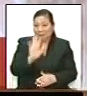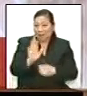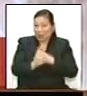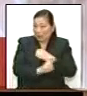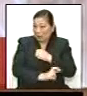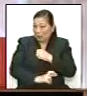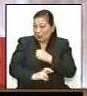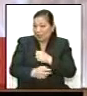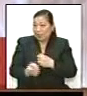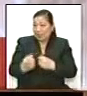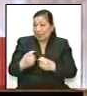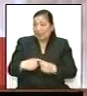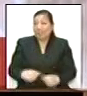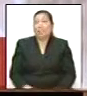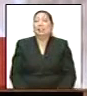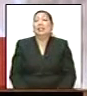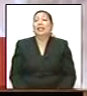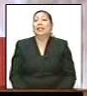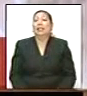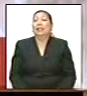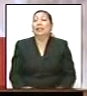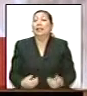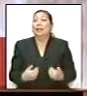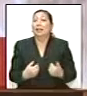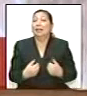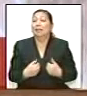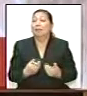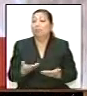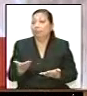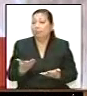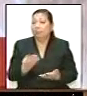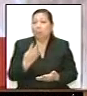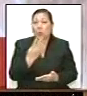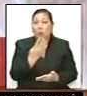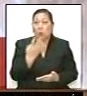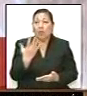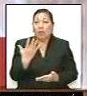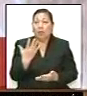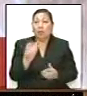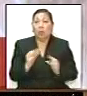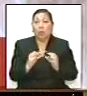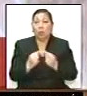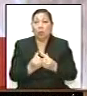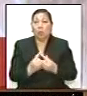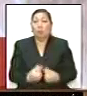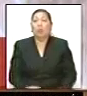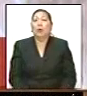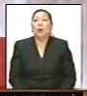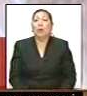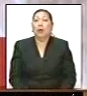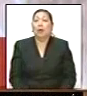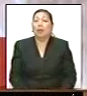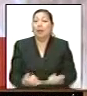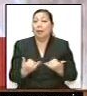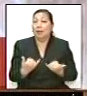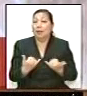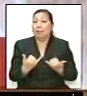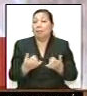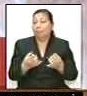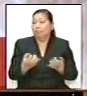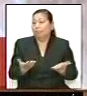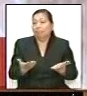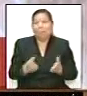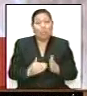observadores hemos conseguido que vengan de capital 45 delegados delegaciones eso es realmente